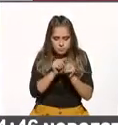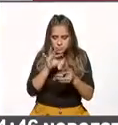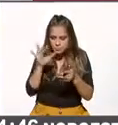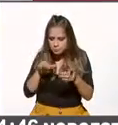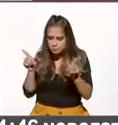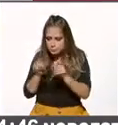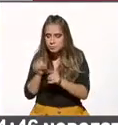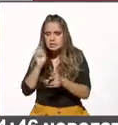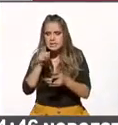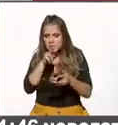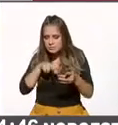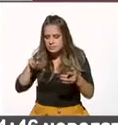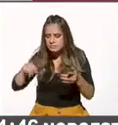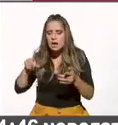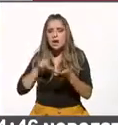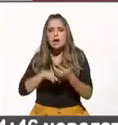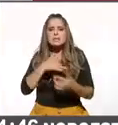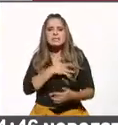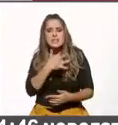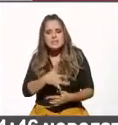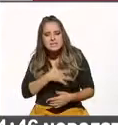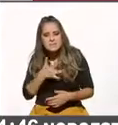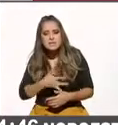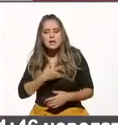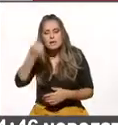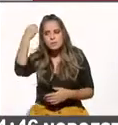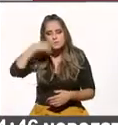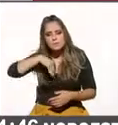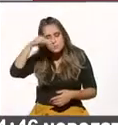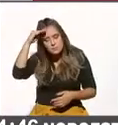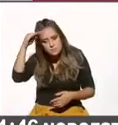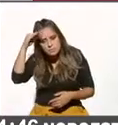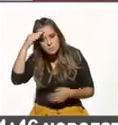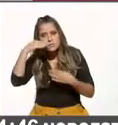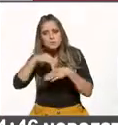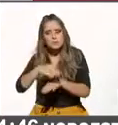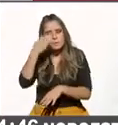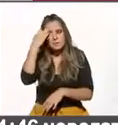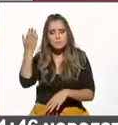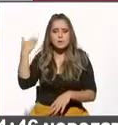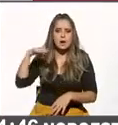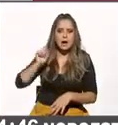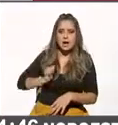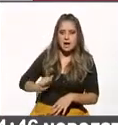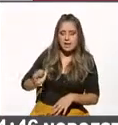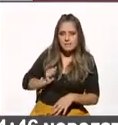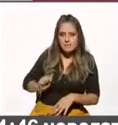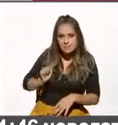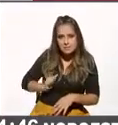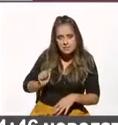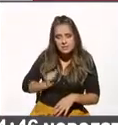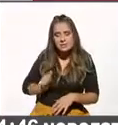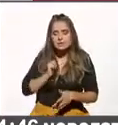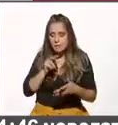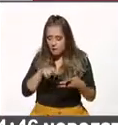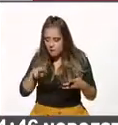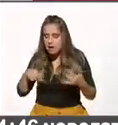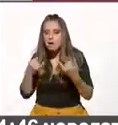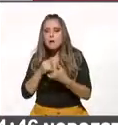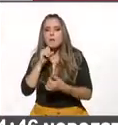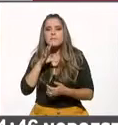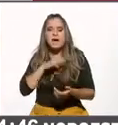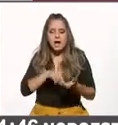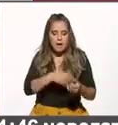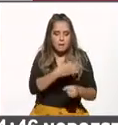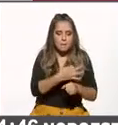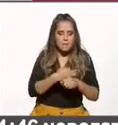de sentimientos, de pensamientos, de reflexiones sobre tiempos remotos, porque aquí hay minificciones históricas y mitológicas, pero también sobre nuestra propia